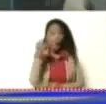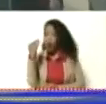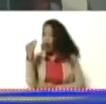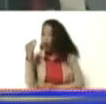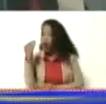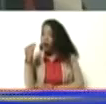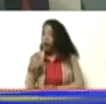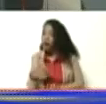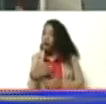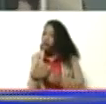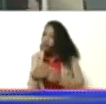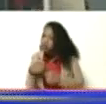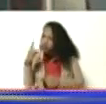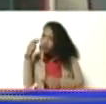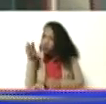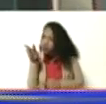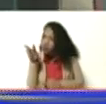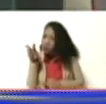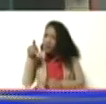que